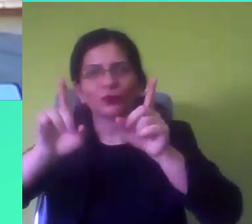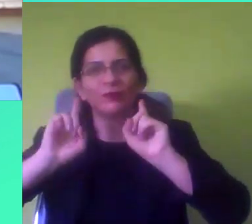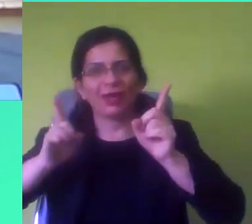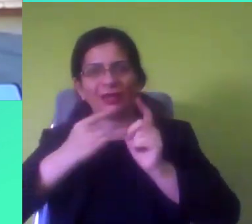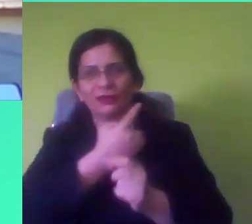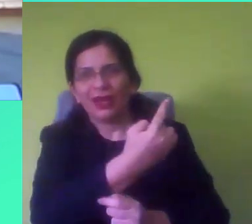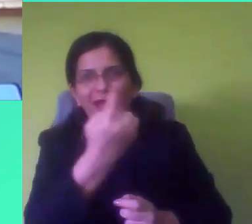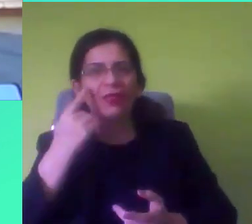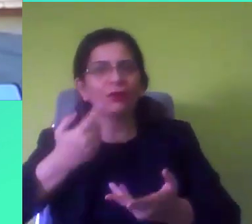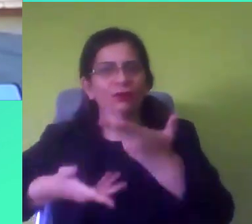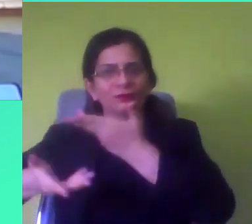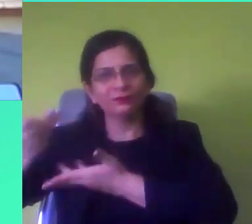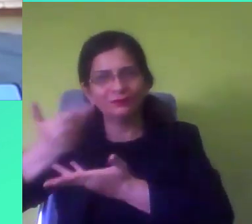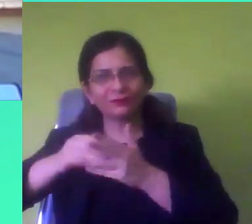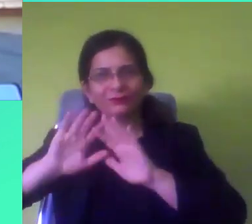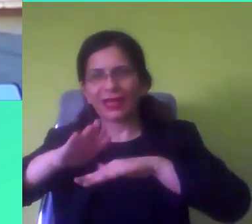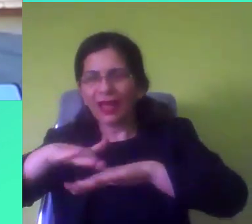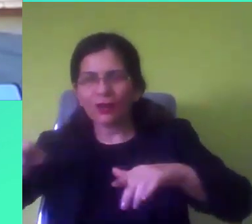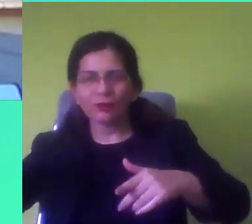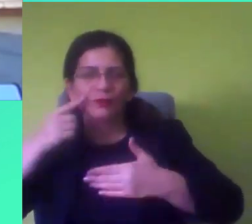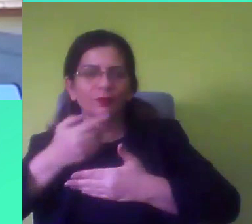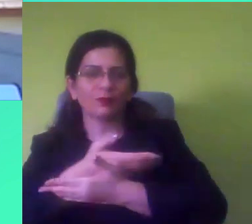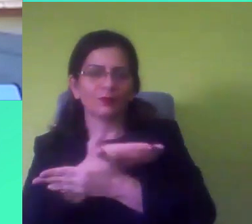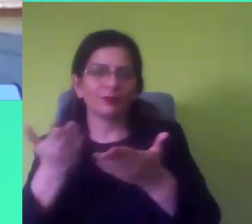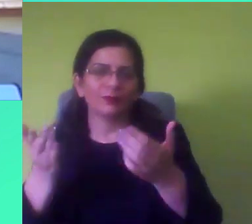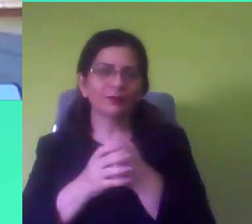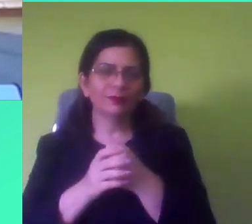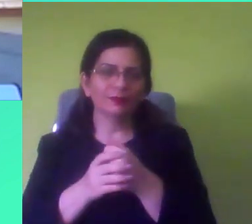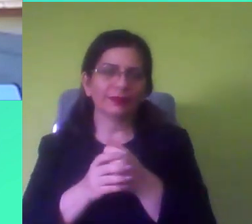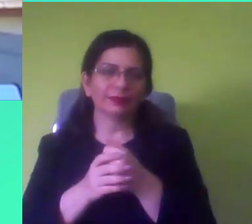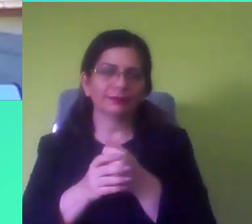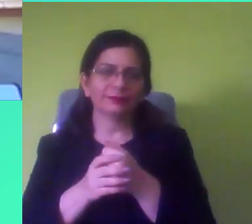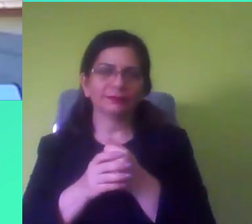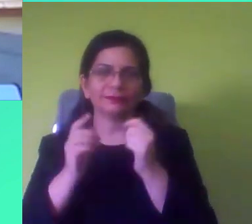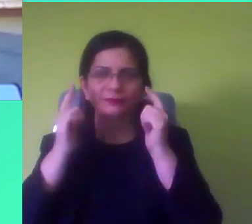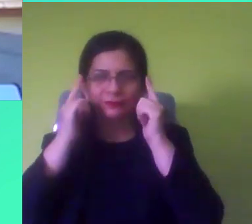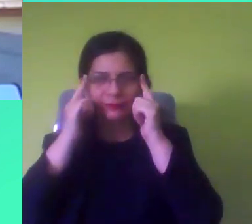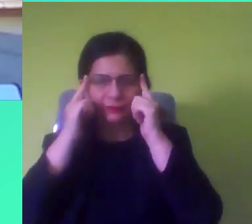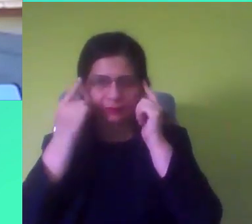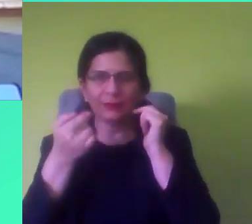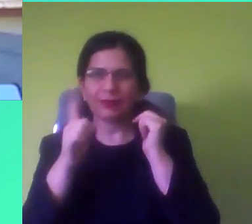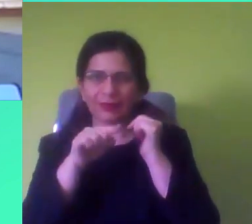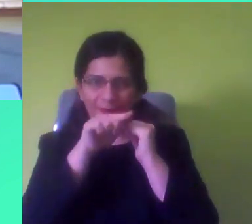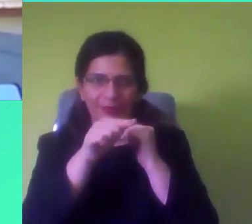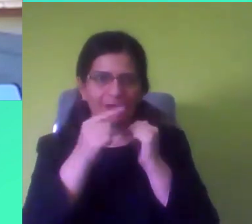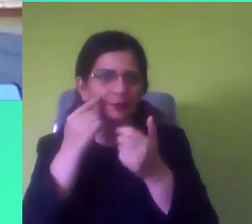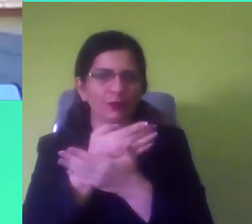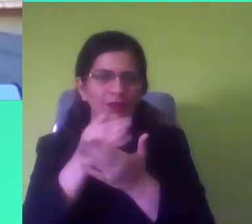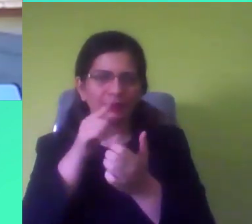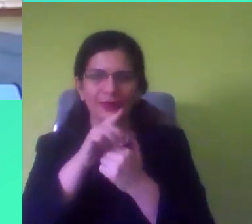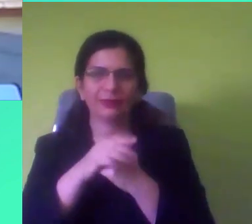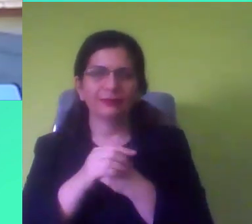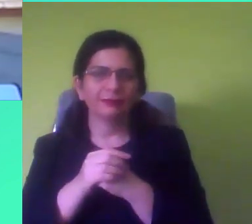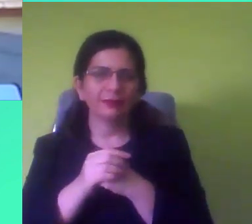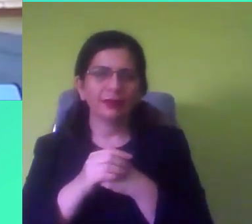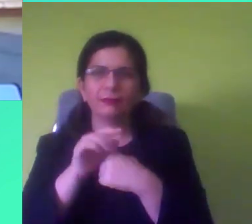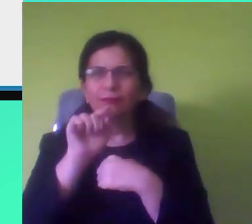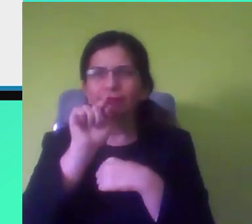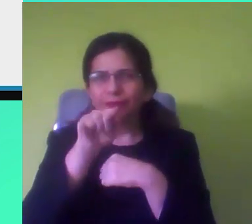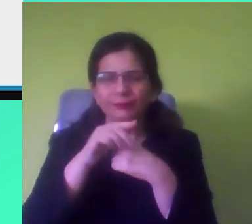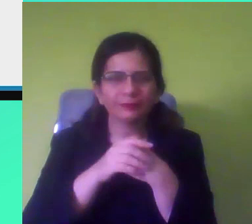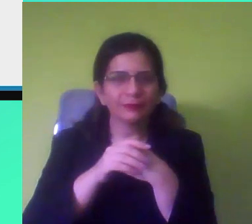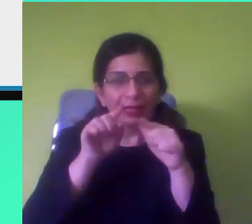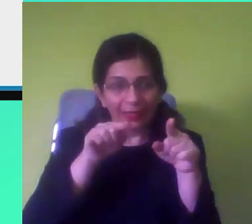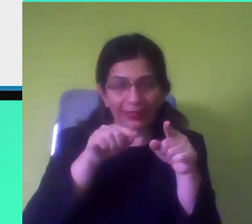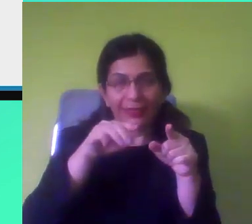o relacionarlo con el uso de las nuevas tecnologías es el servidor de mapas, que también van a encontrar la pestaña ahí. Ustedes hacen clic en el